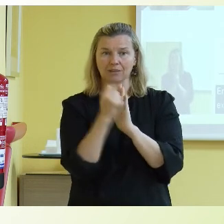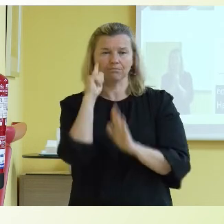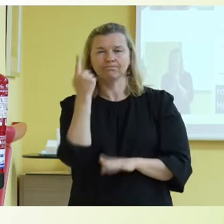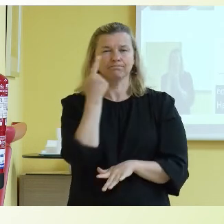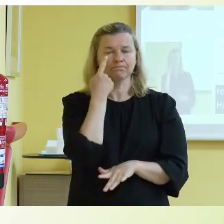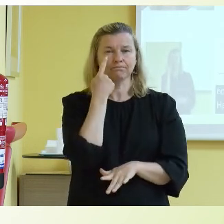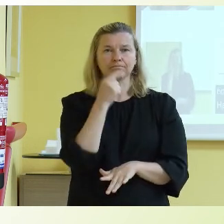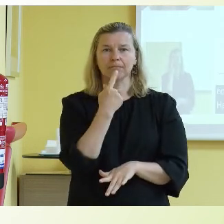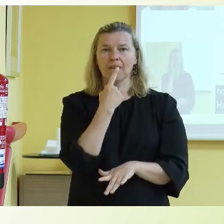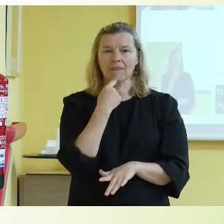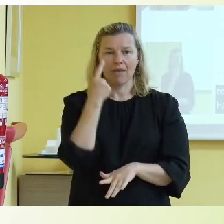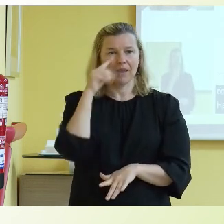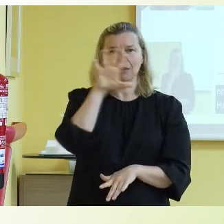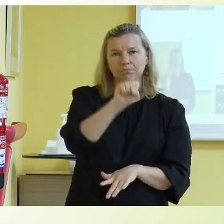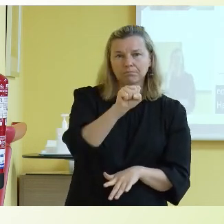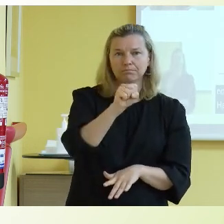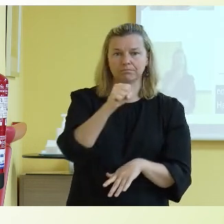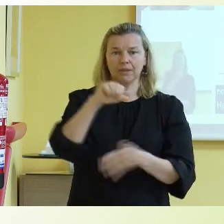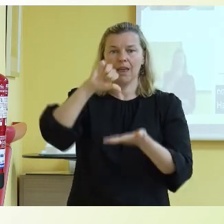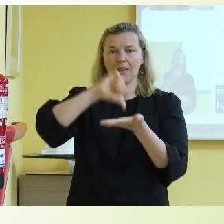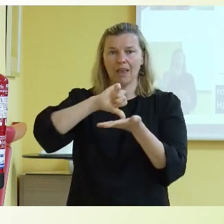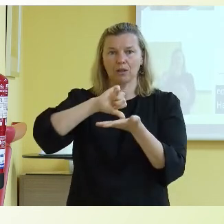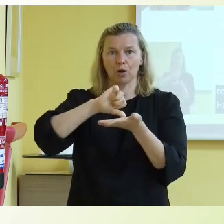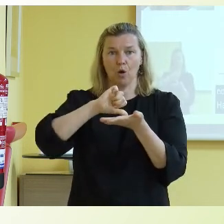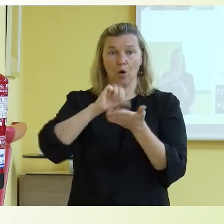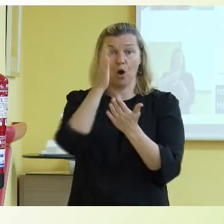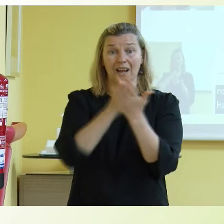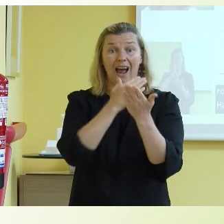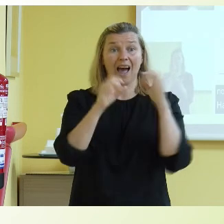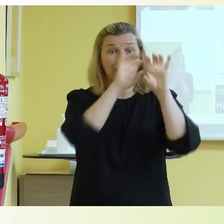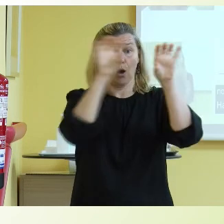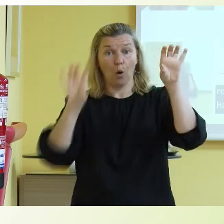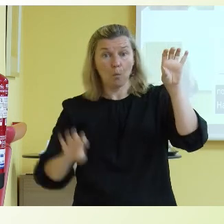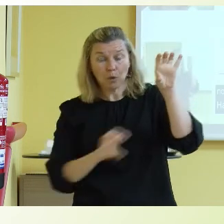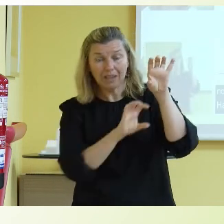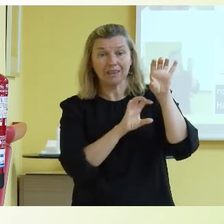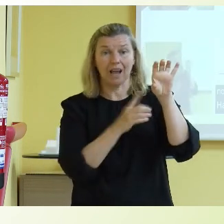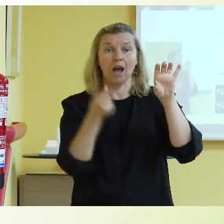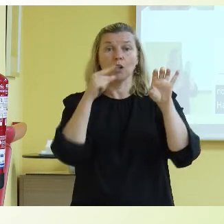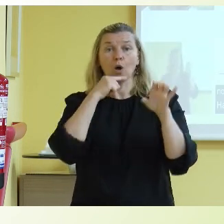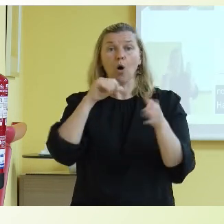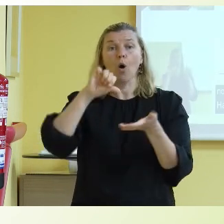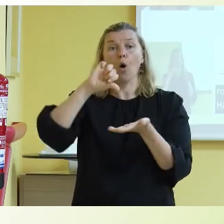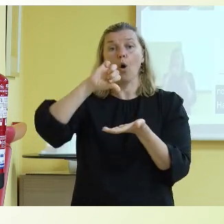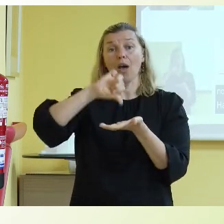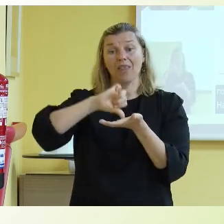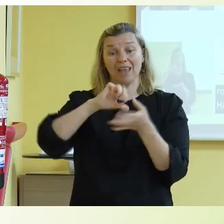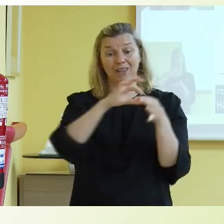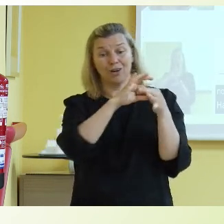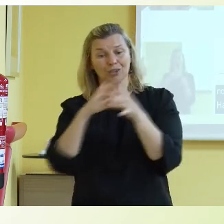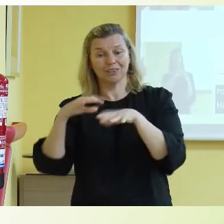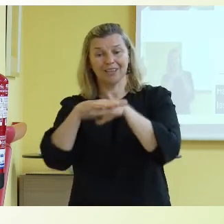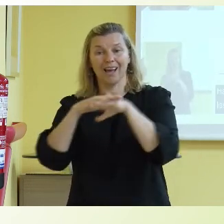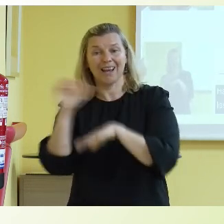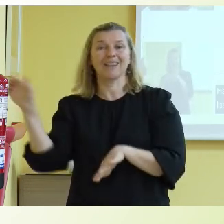los CESUR o a los centros de designación oficial a nivel de comunidad autónoma, así como a los centros vinculados a las redes